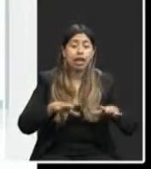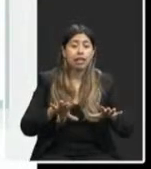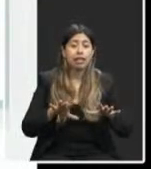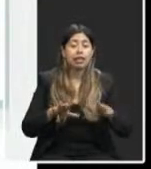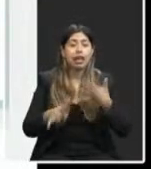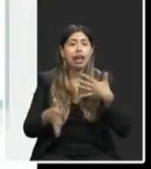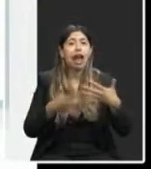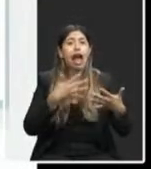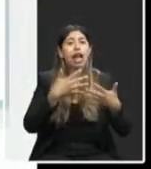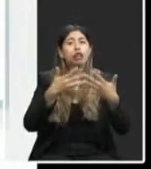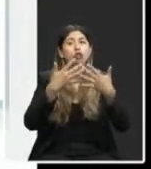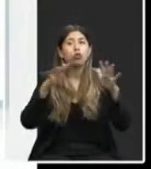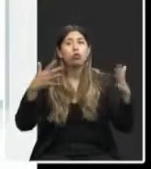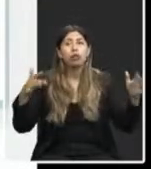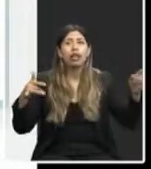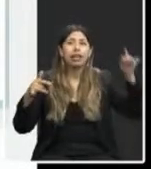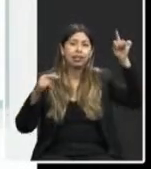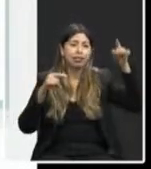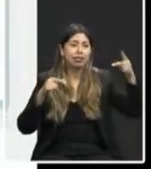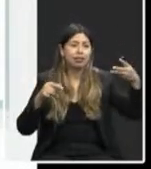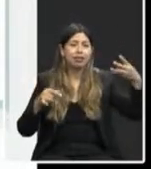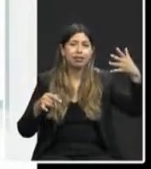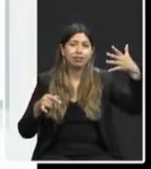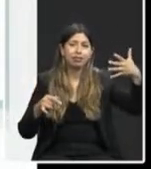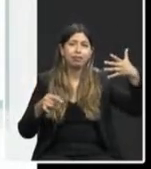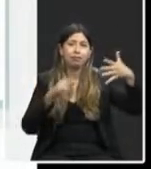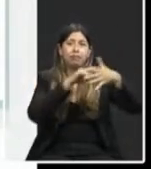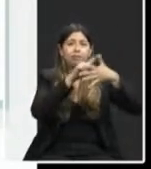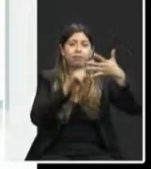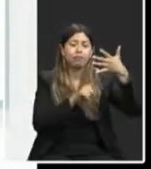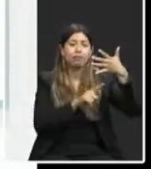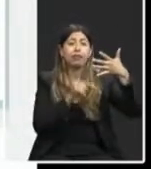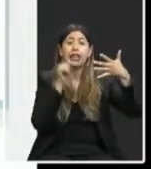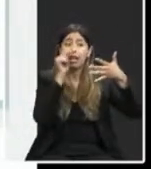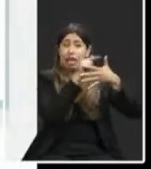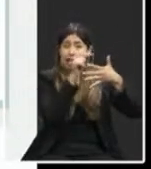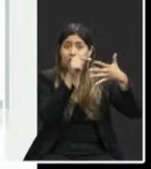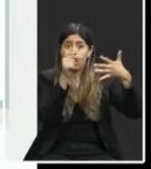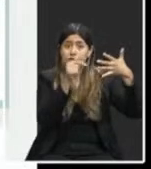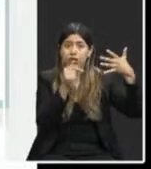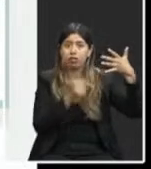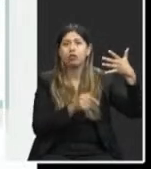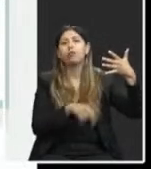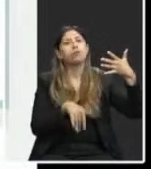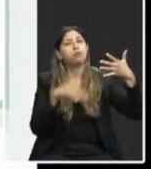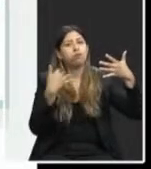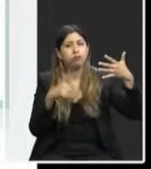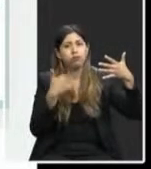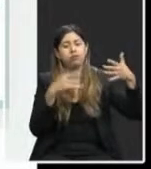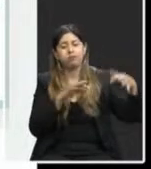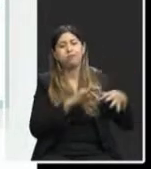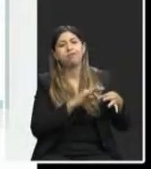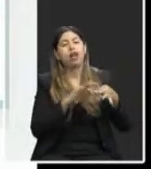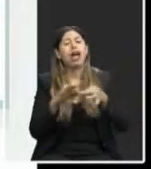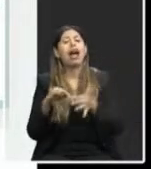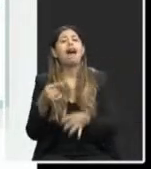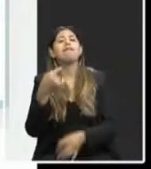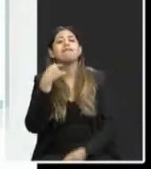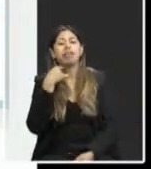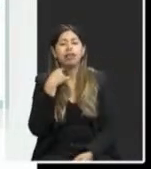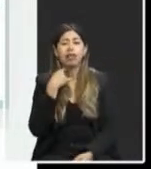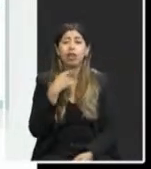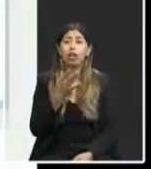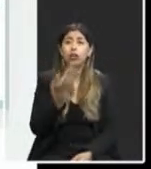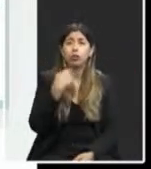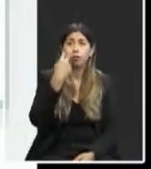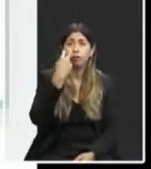la naturaleza y estos motores, y básicamente son los fundamentales. Cuando nosotros vemos que nuestros